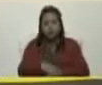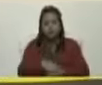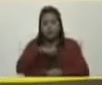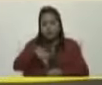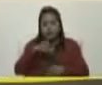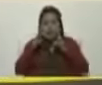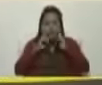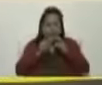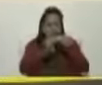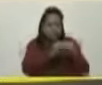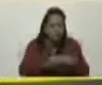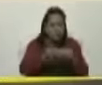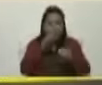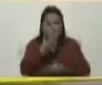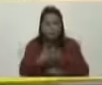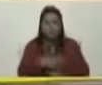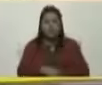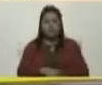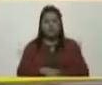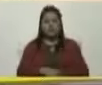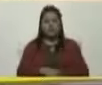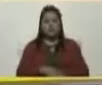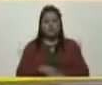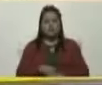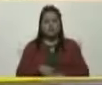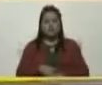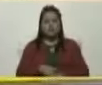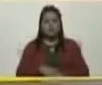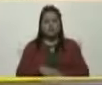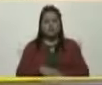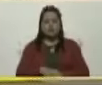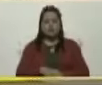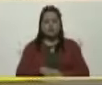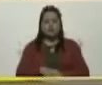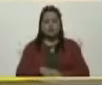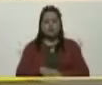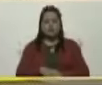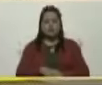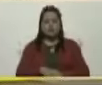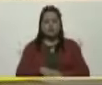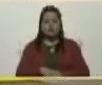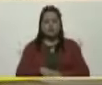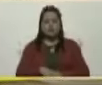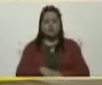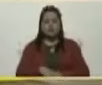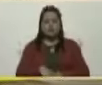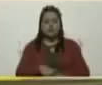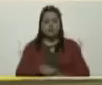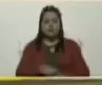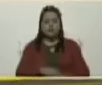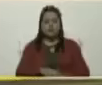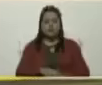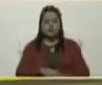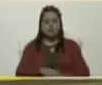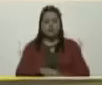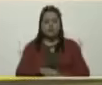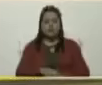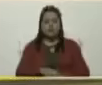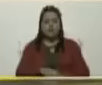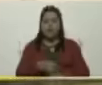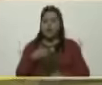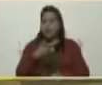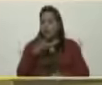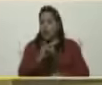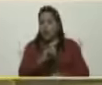poner bello. Y bueno, y todo, yo estoy, bueno, de parte